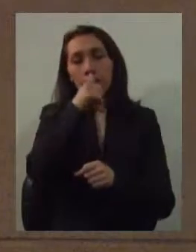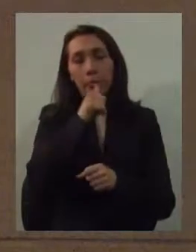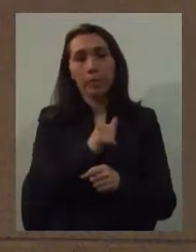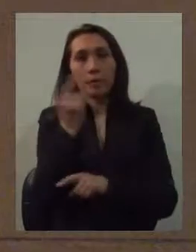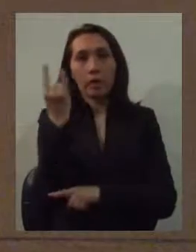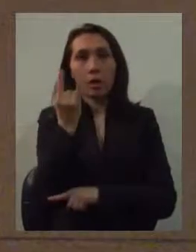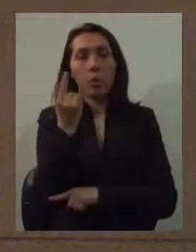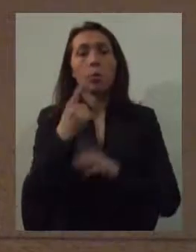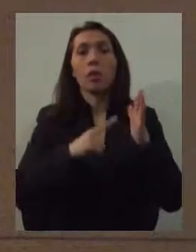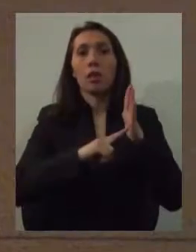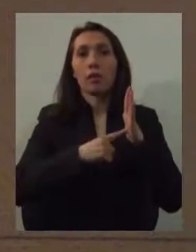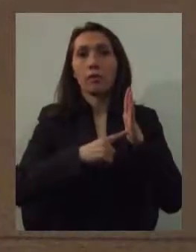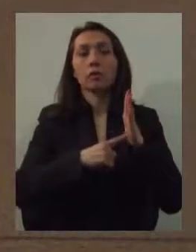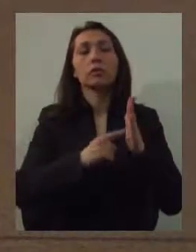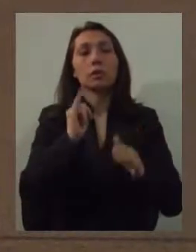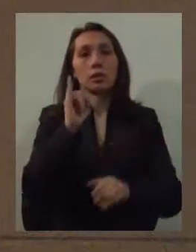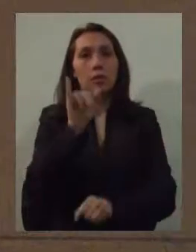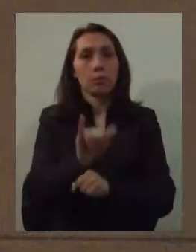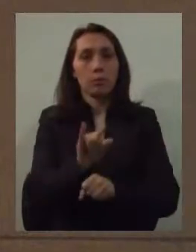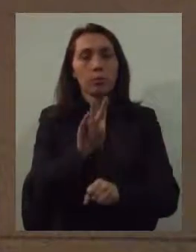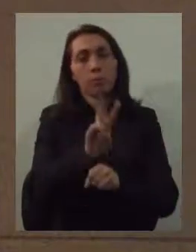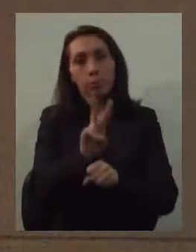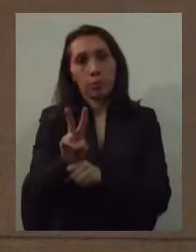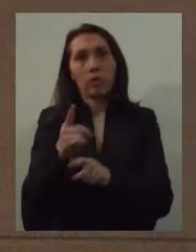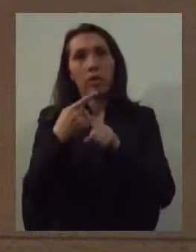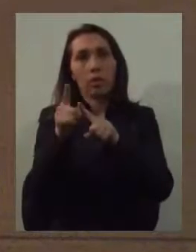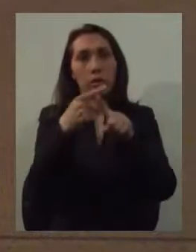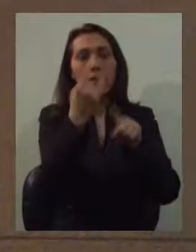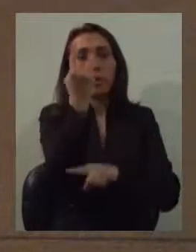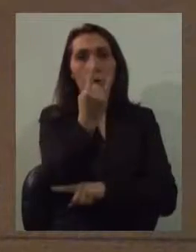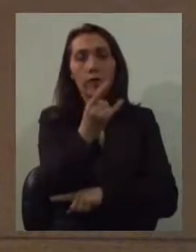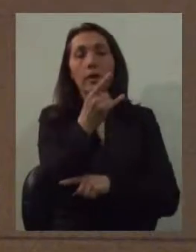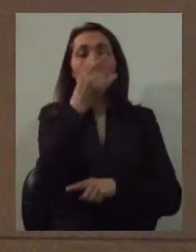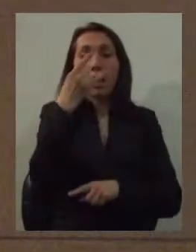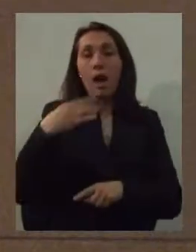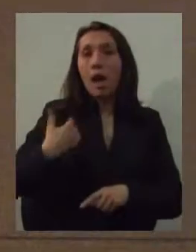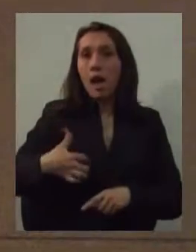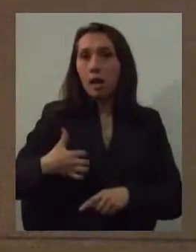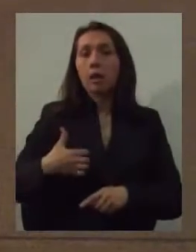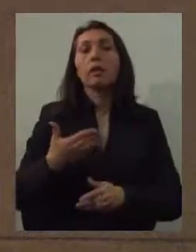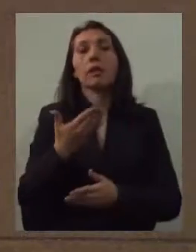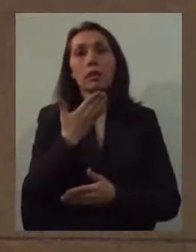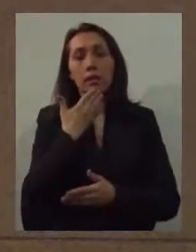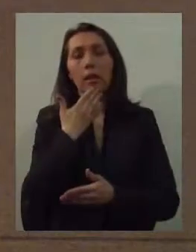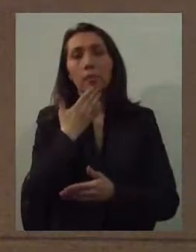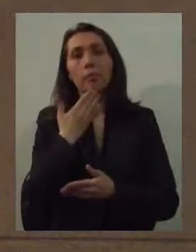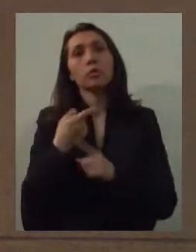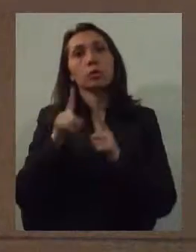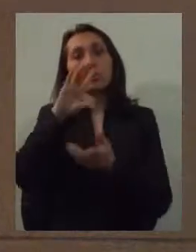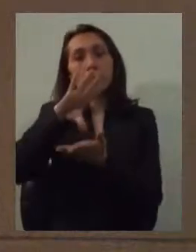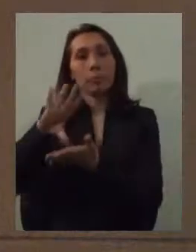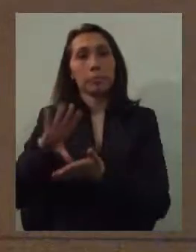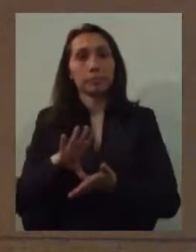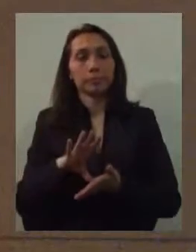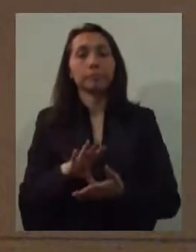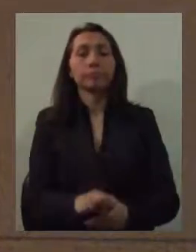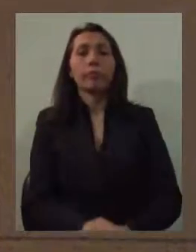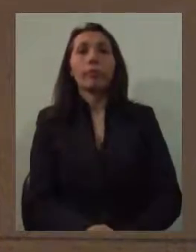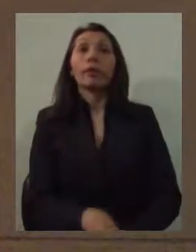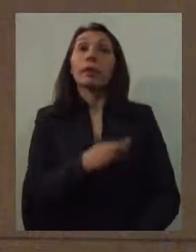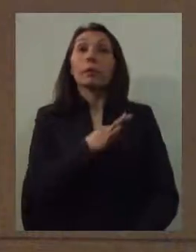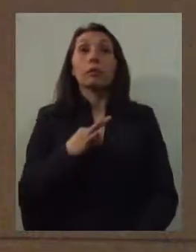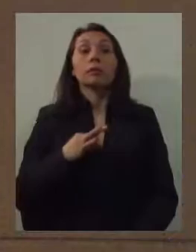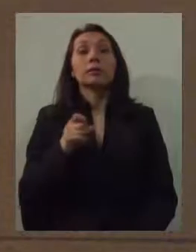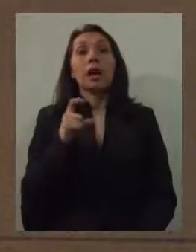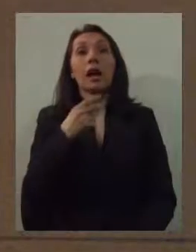la Universidad de Buenos Aires y profesor en varias universidades, tanto de Argentina como del extranjero. El ministro Carreño